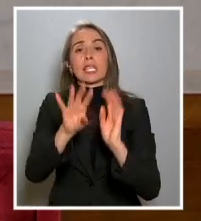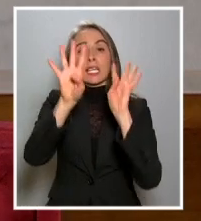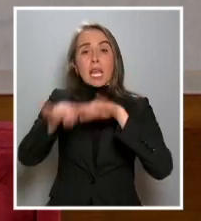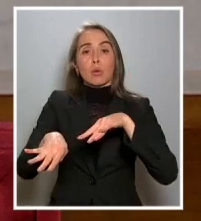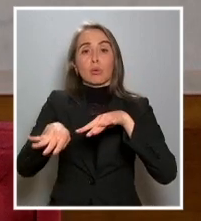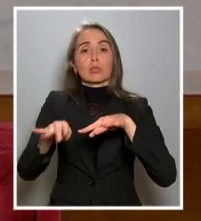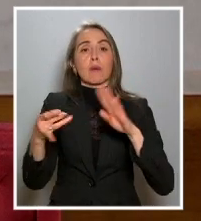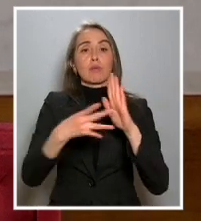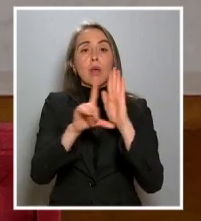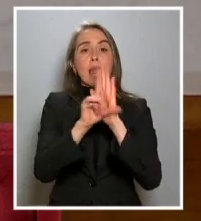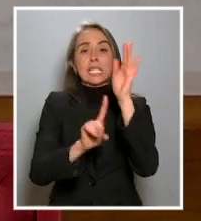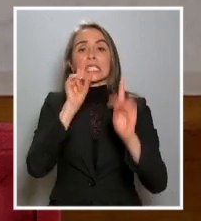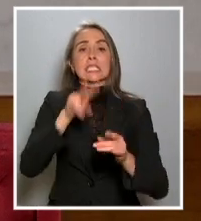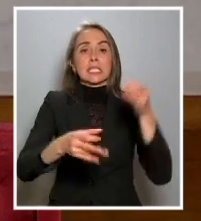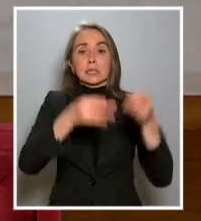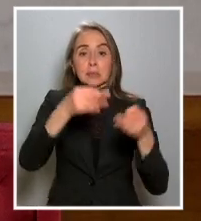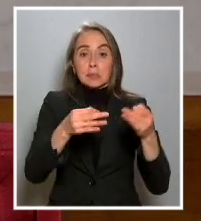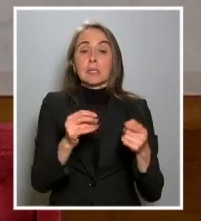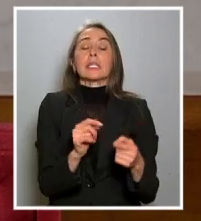Los derechos humanos